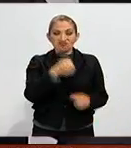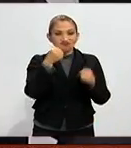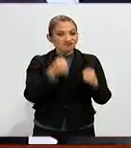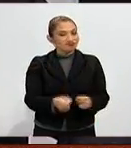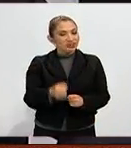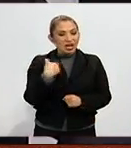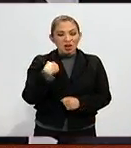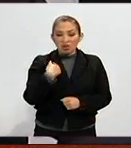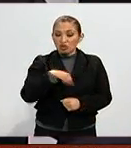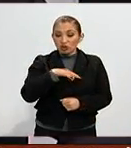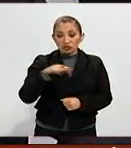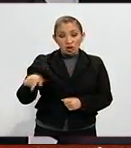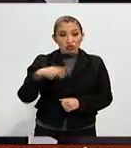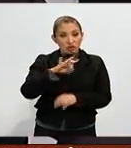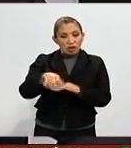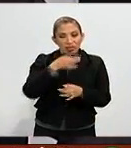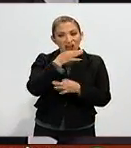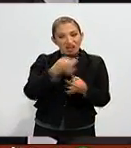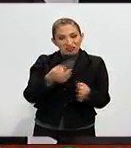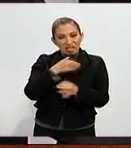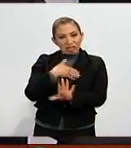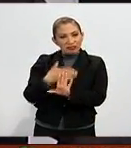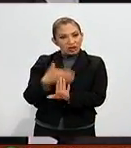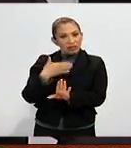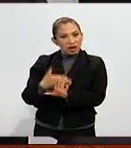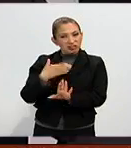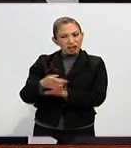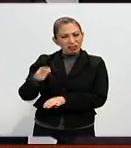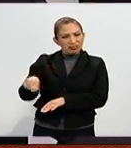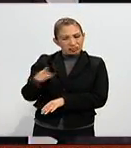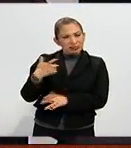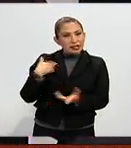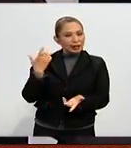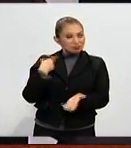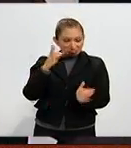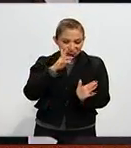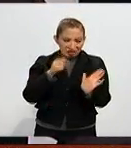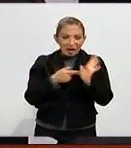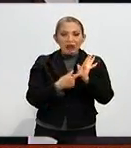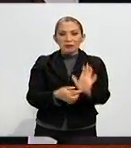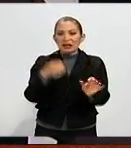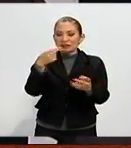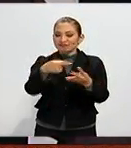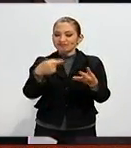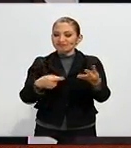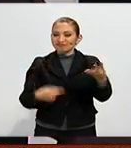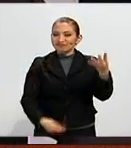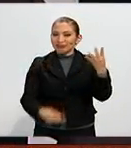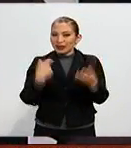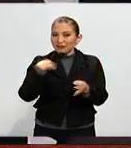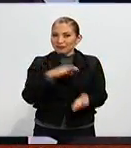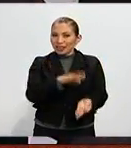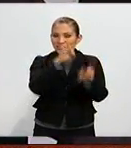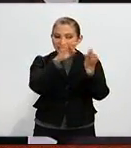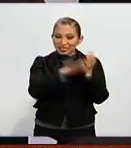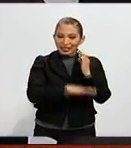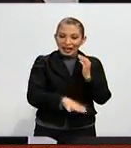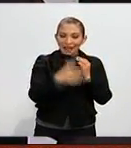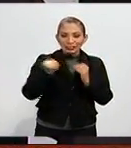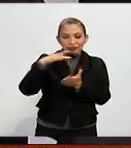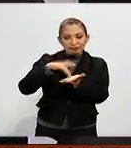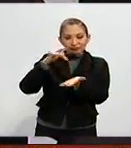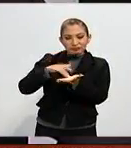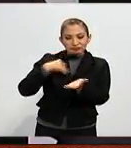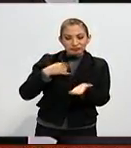seguridad que toda esta campaña de desprestigio estará demostrada punto por punto frente a los elementos que nos